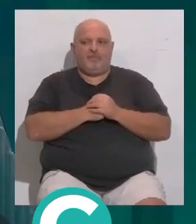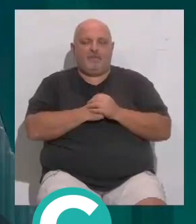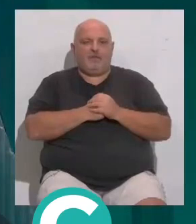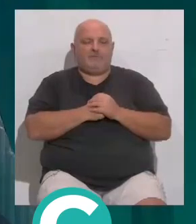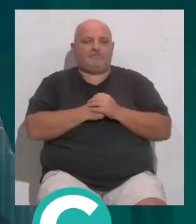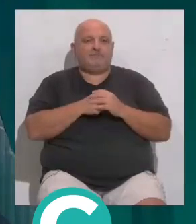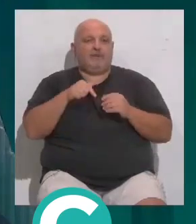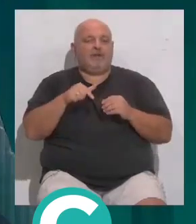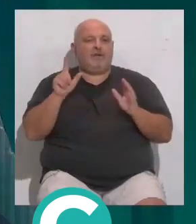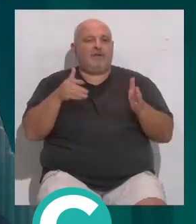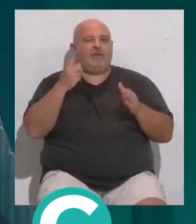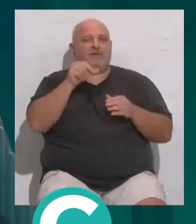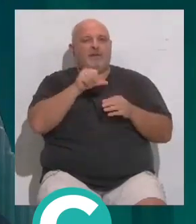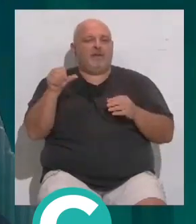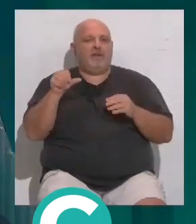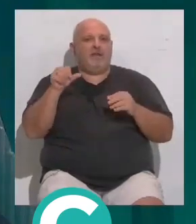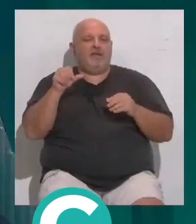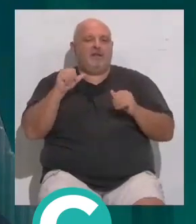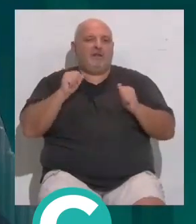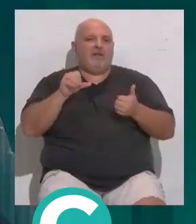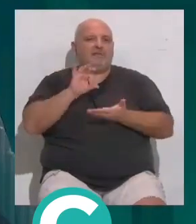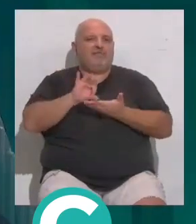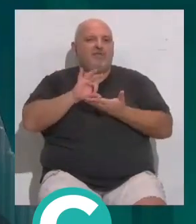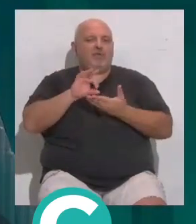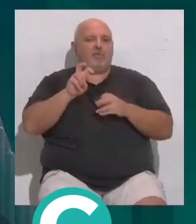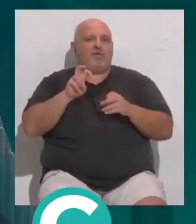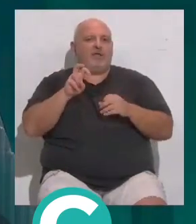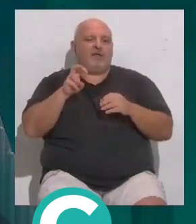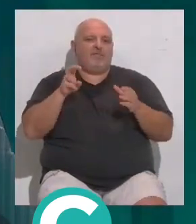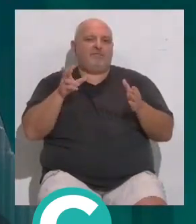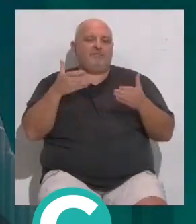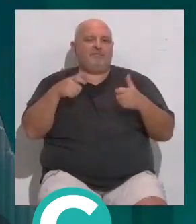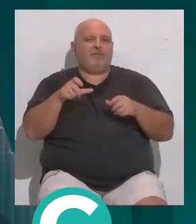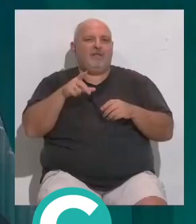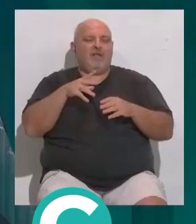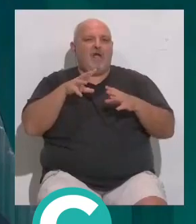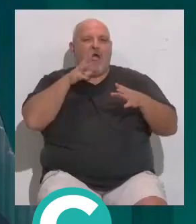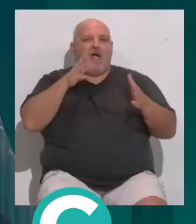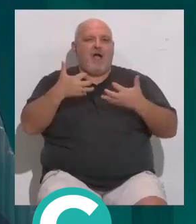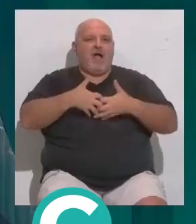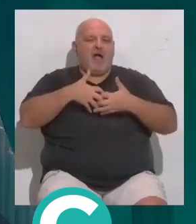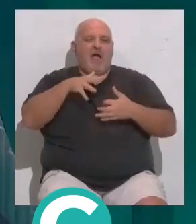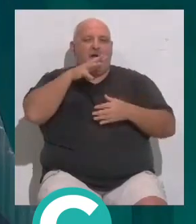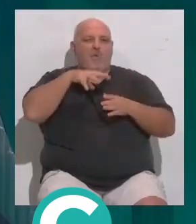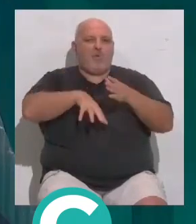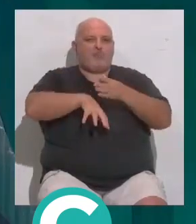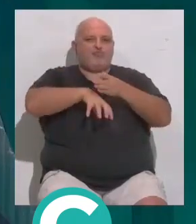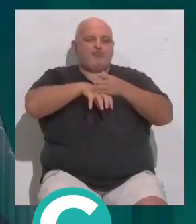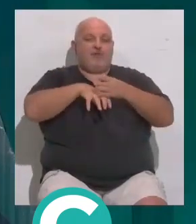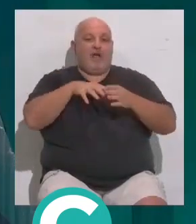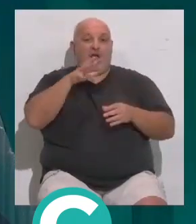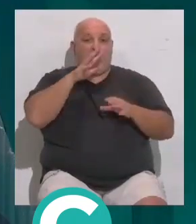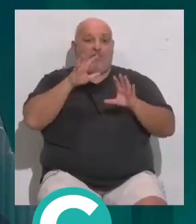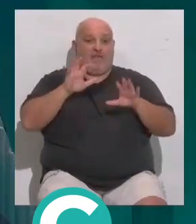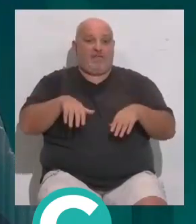También esta semana les hemos contado que ha entrado en servicio la nueva estación de bombeo de Zona Franca. Aguas de Cádiz